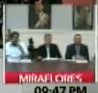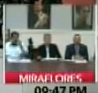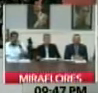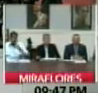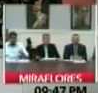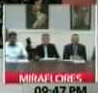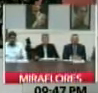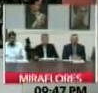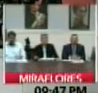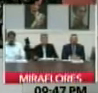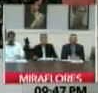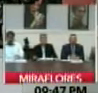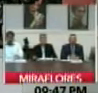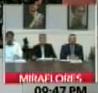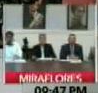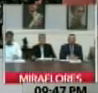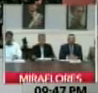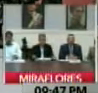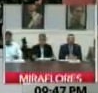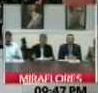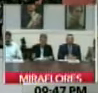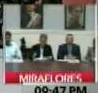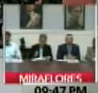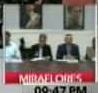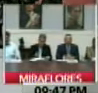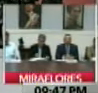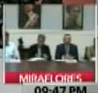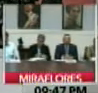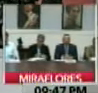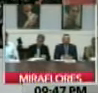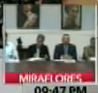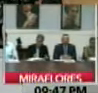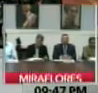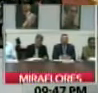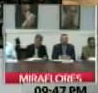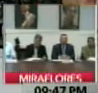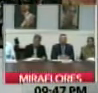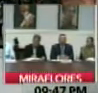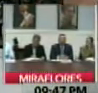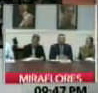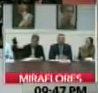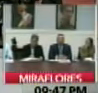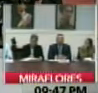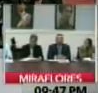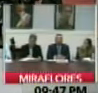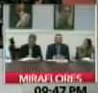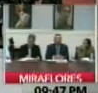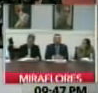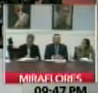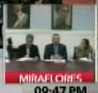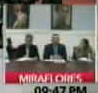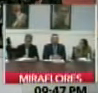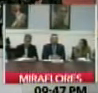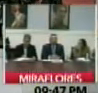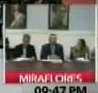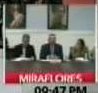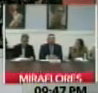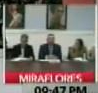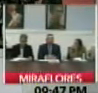amnistía, de esta ley de amnesia, pero vamos nosotros a ver qué tenemos por aquí. ¿Qué tenemos por aquí?